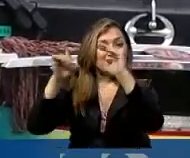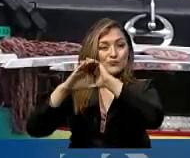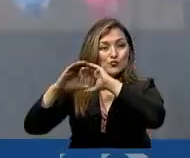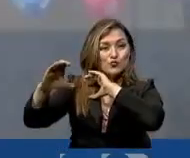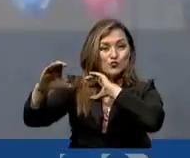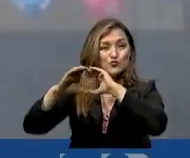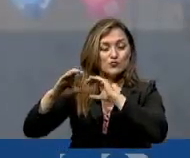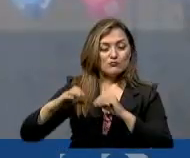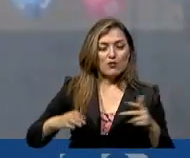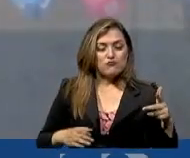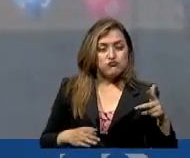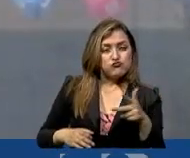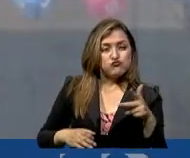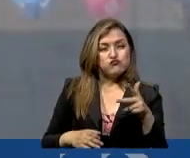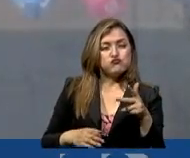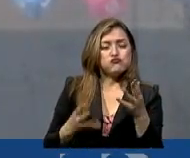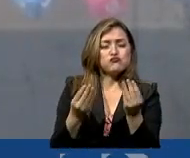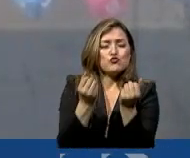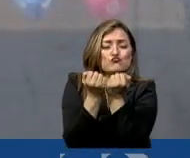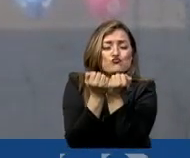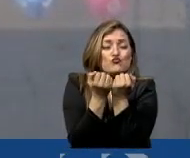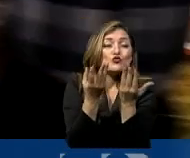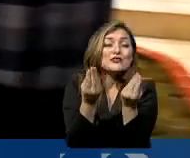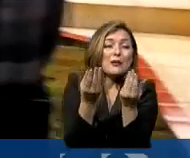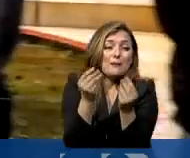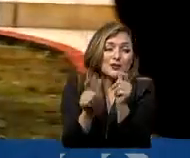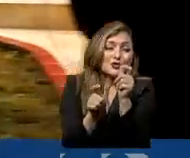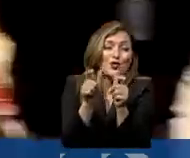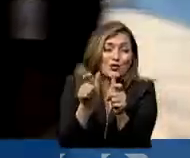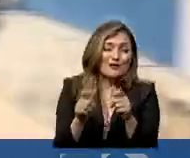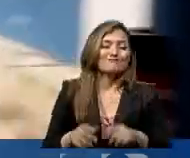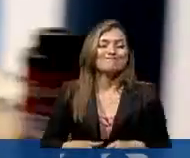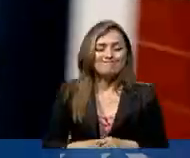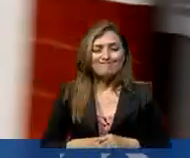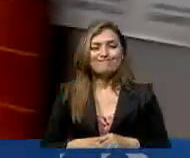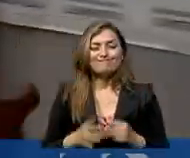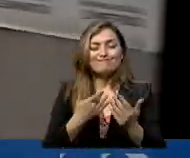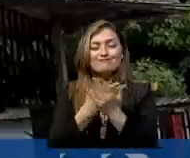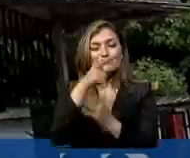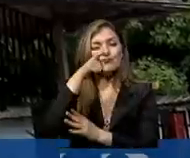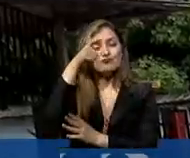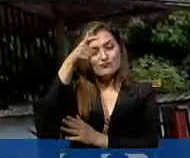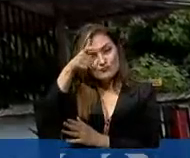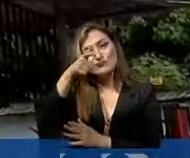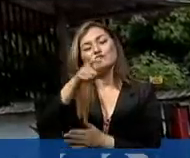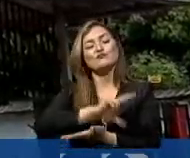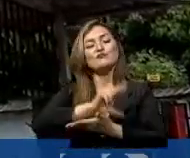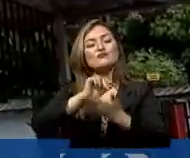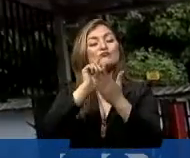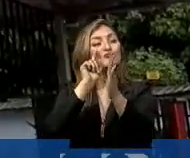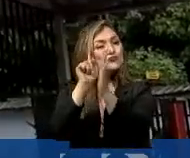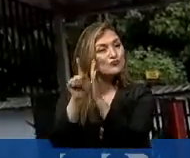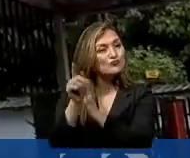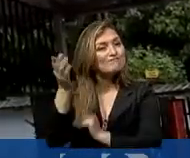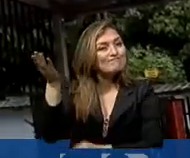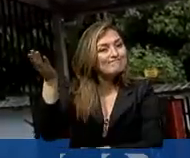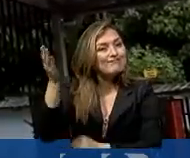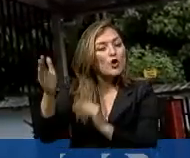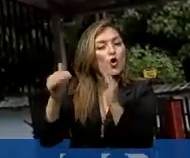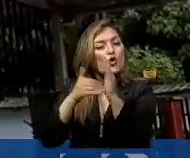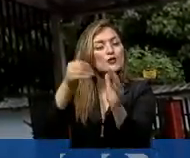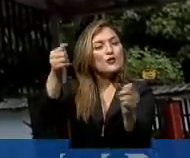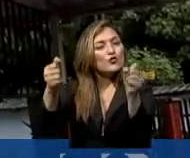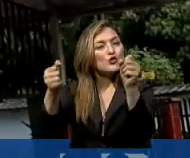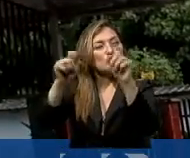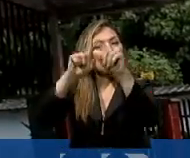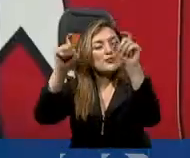habría recorrido con exceso de pasajeros, por lo que esta mañana llegó hasta la Fiscalía de Napo a presentar la denuncia en contra del